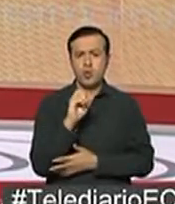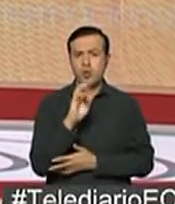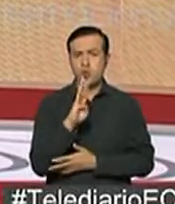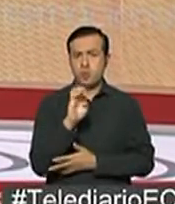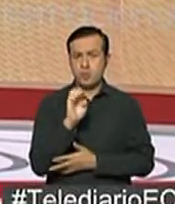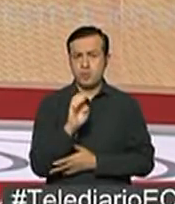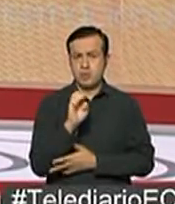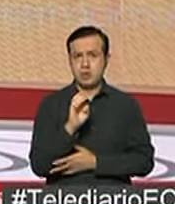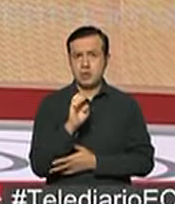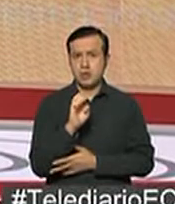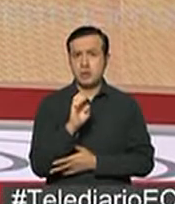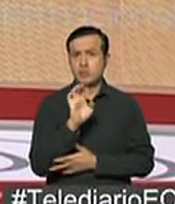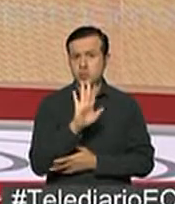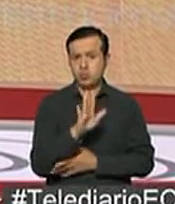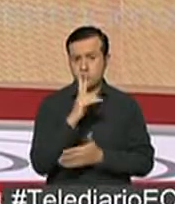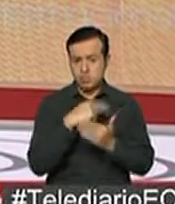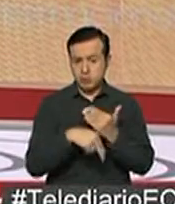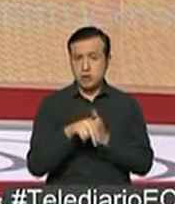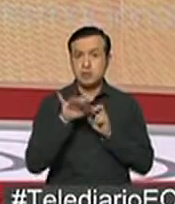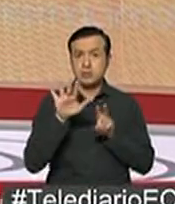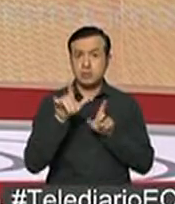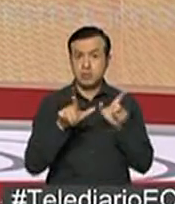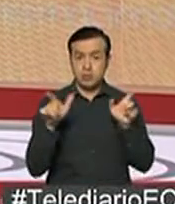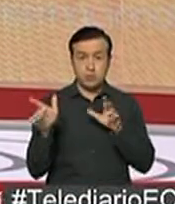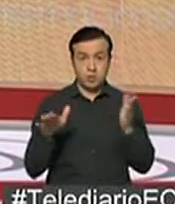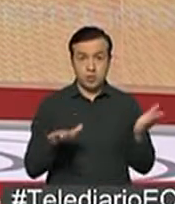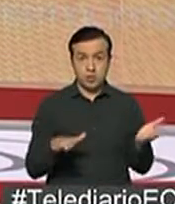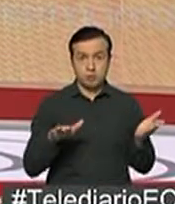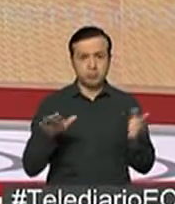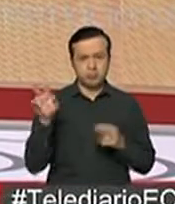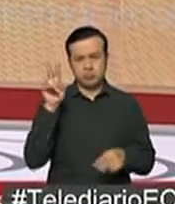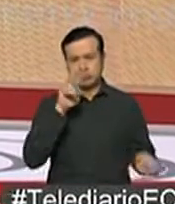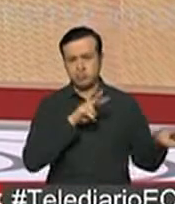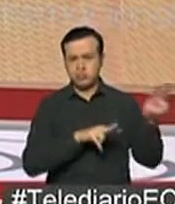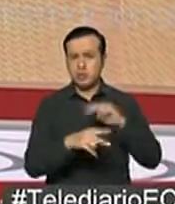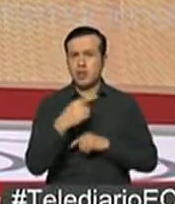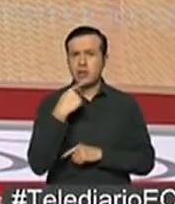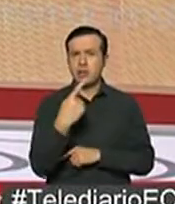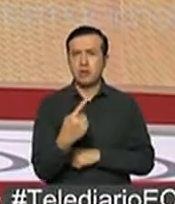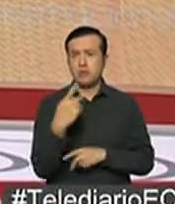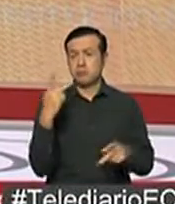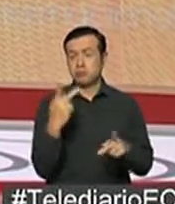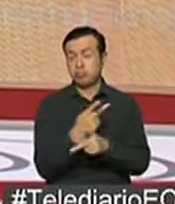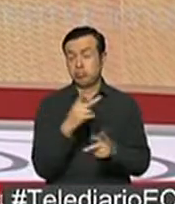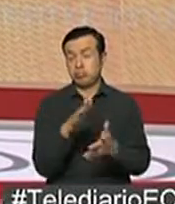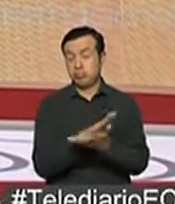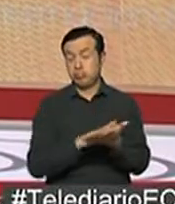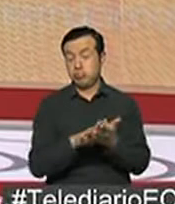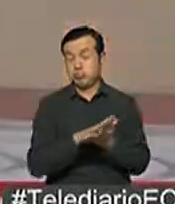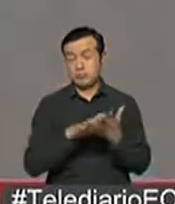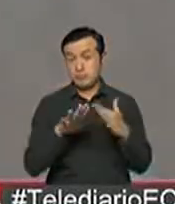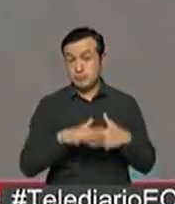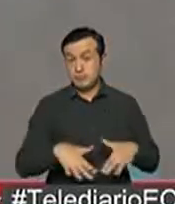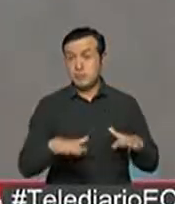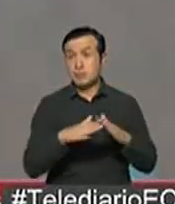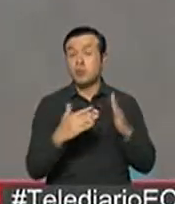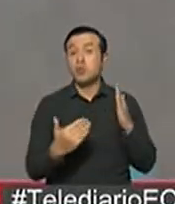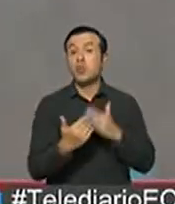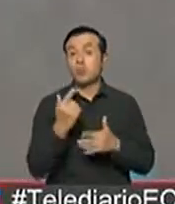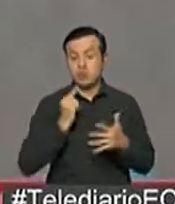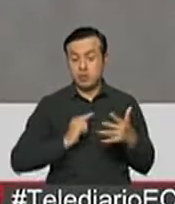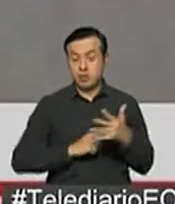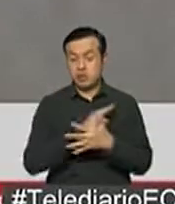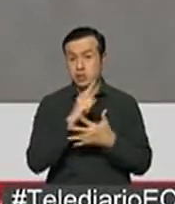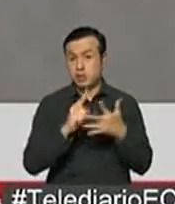hija y siete personas más la encargada de investigar el siniestro habló de una escena devastadora nuevos detalles sobre el